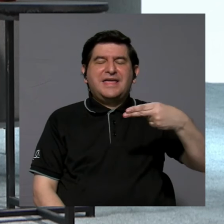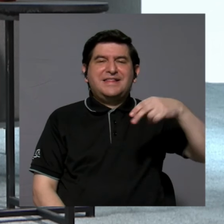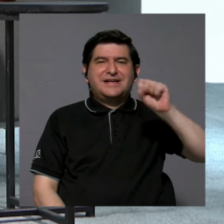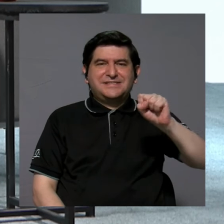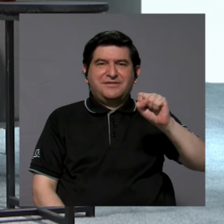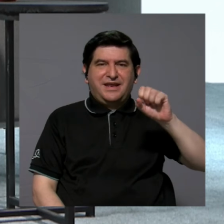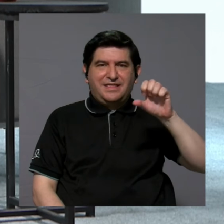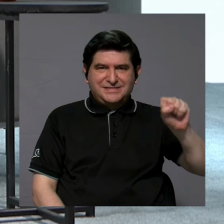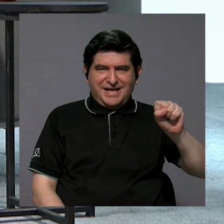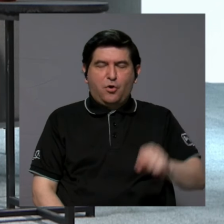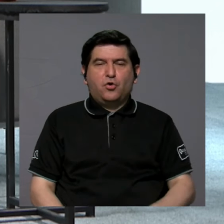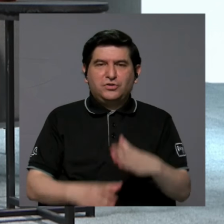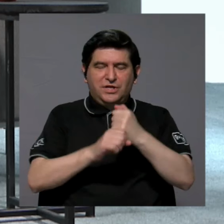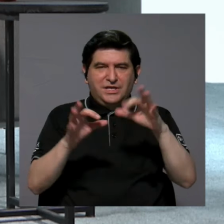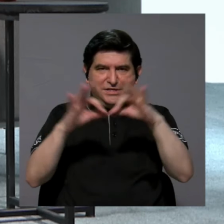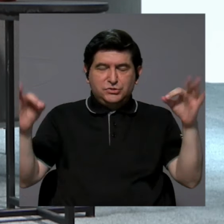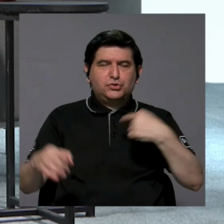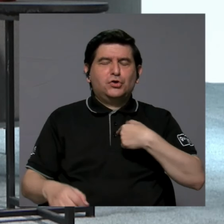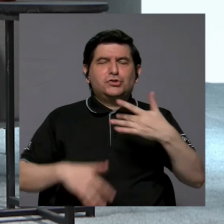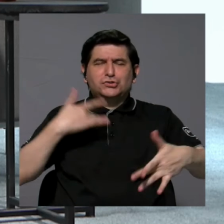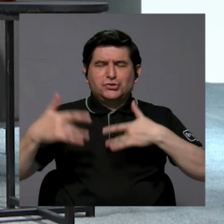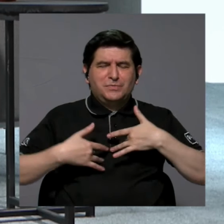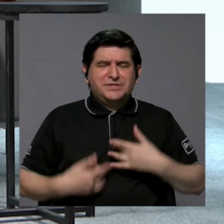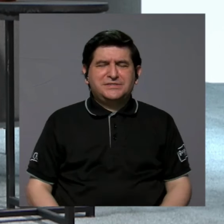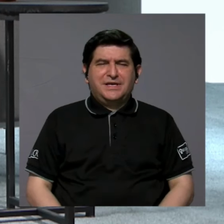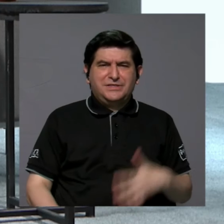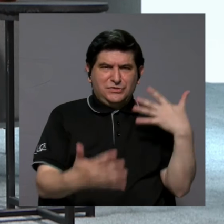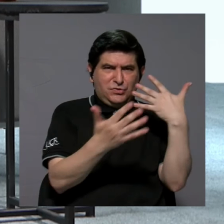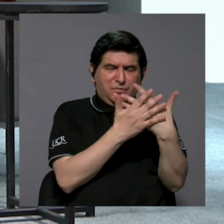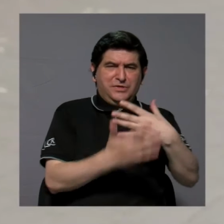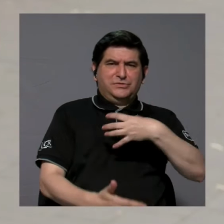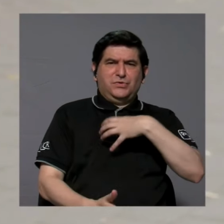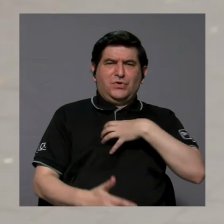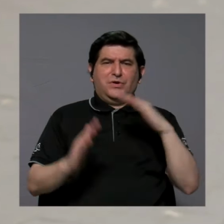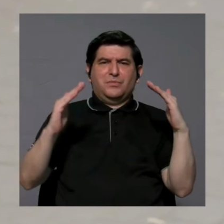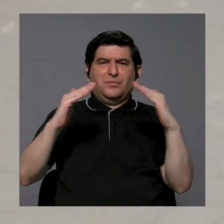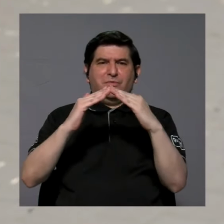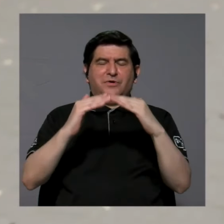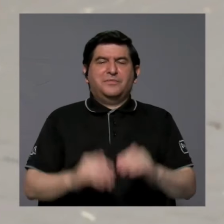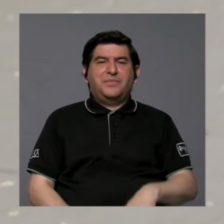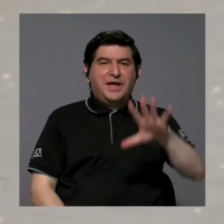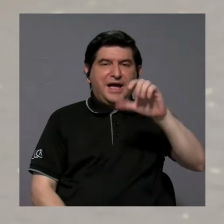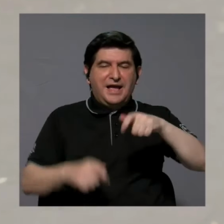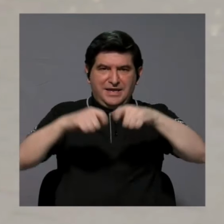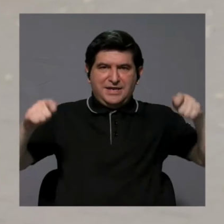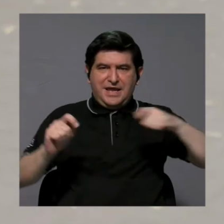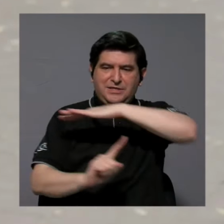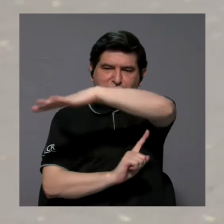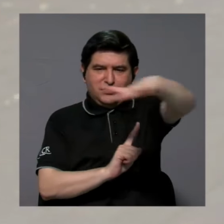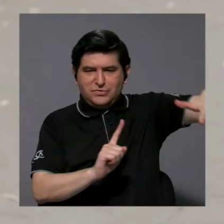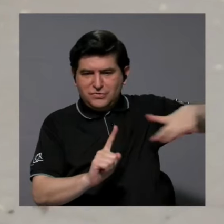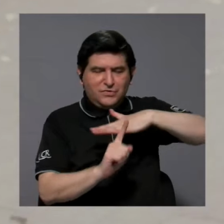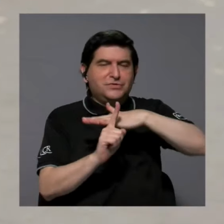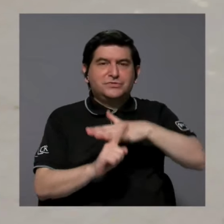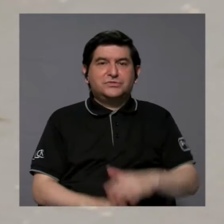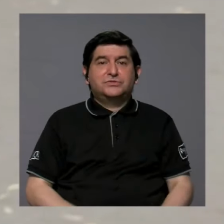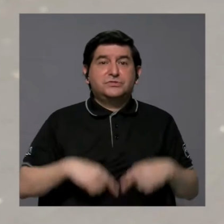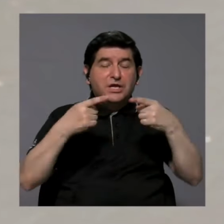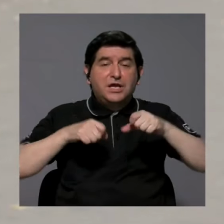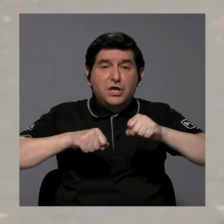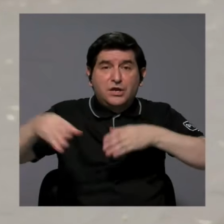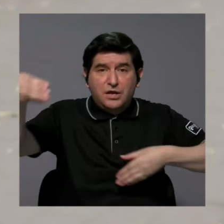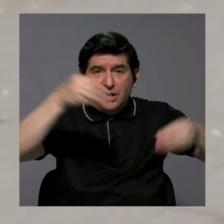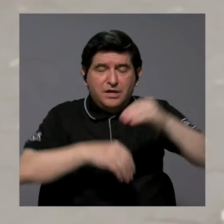hizo esta frase, nos contaba, ¿verdad? Yo me siento prisionera en mi propia casa, porque a 500 metros a la redonda, para